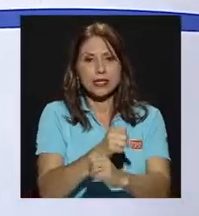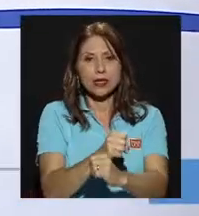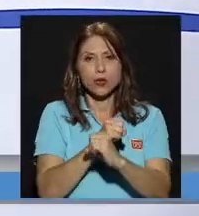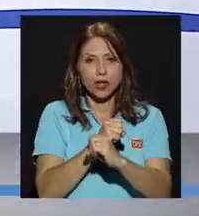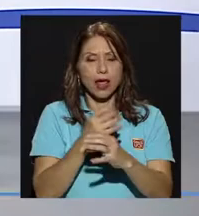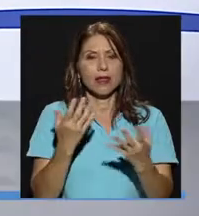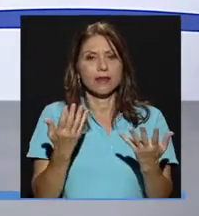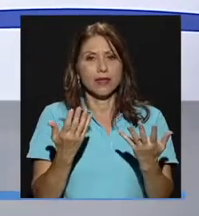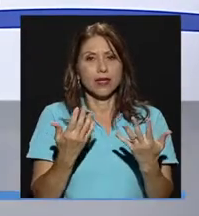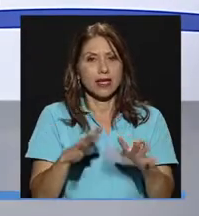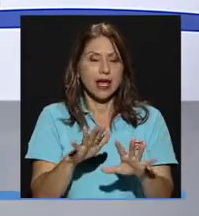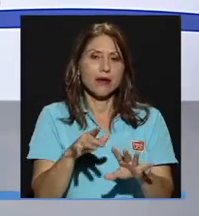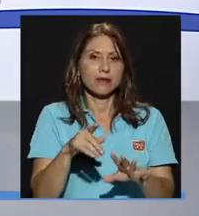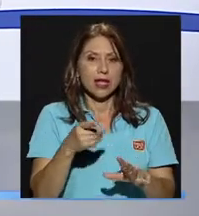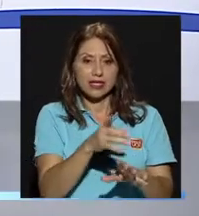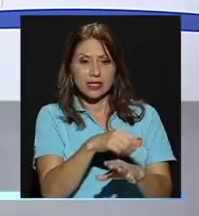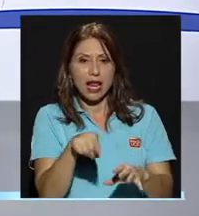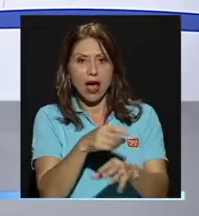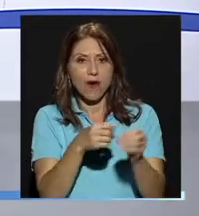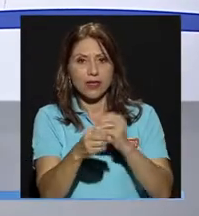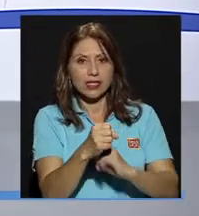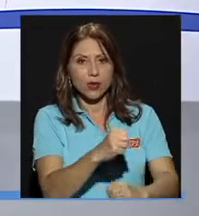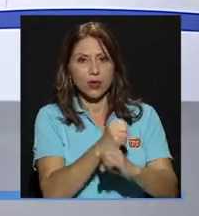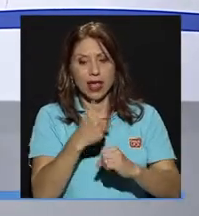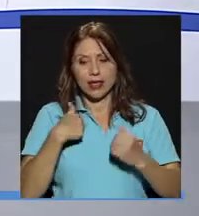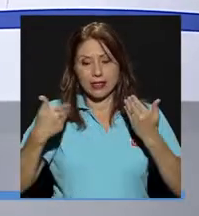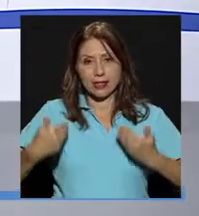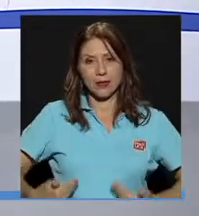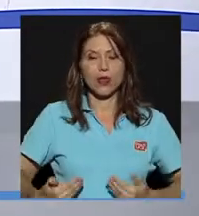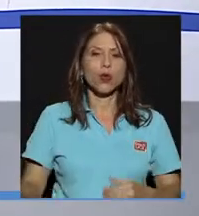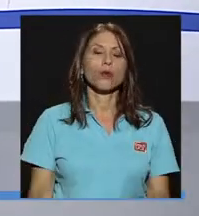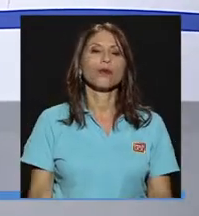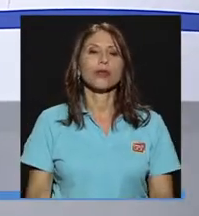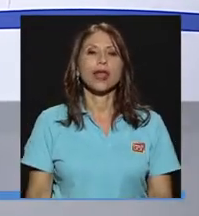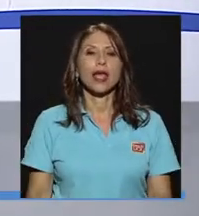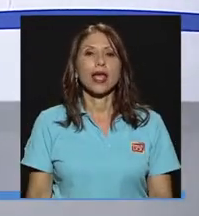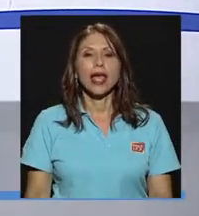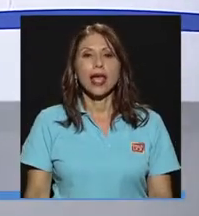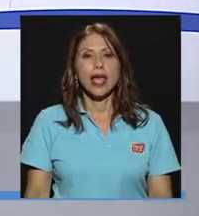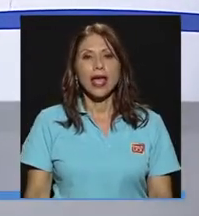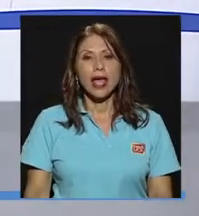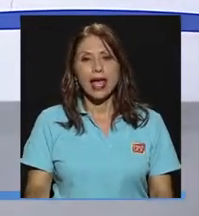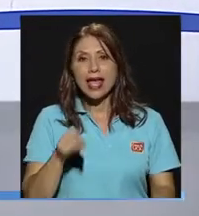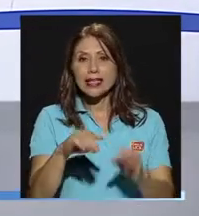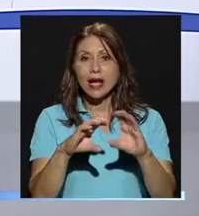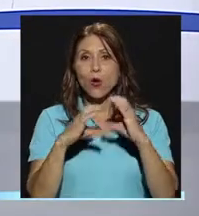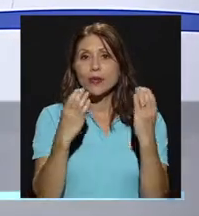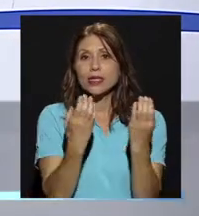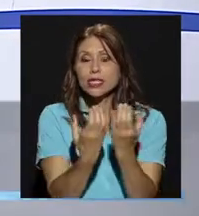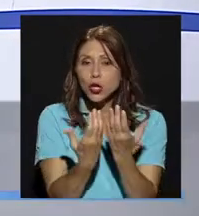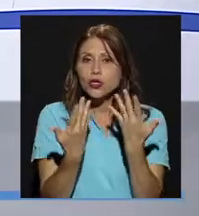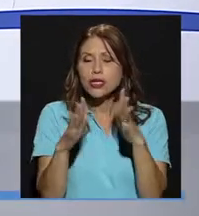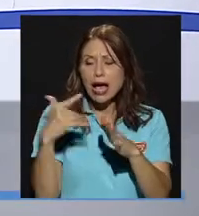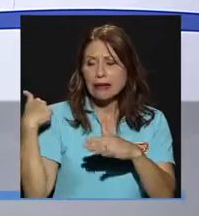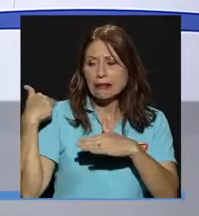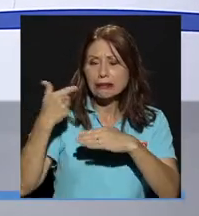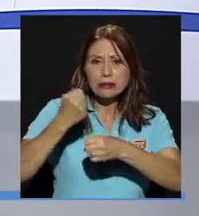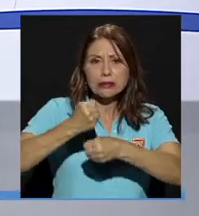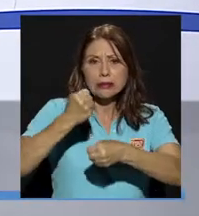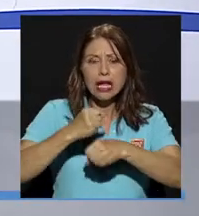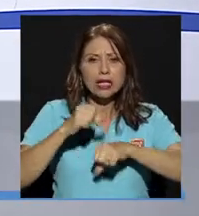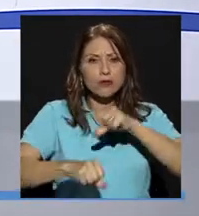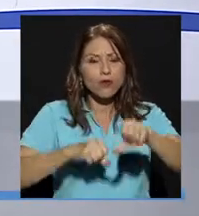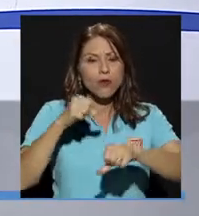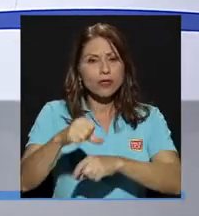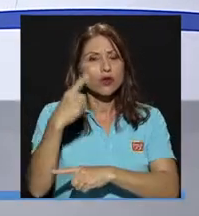plenamente de seguridad, que está el jefe de seguridad y este servidor. Esa comisión ha estado integrando algunos esfuerzos